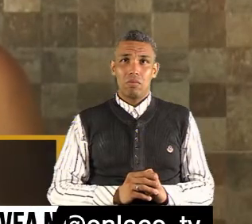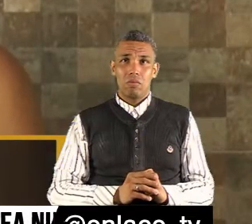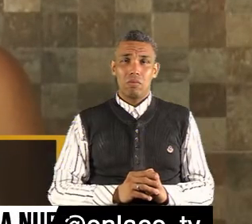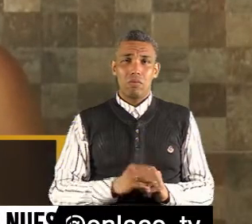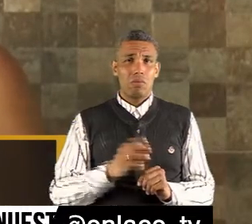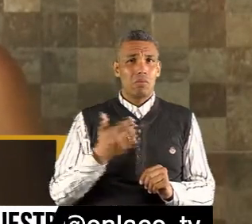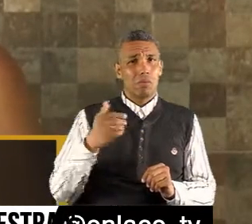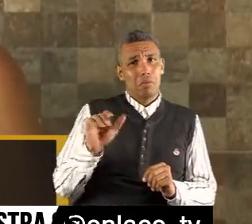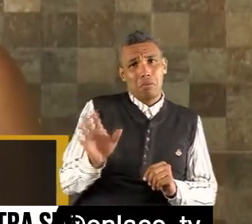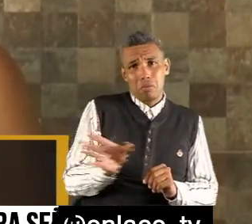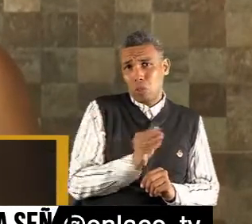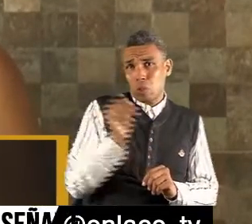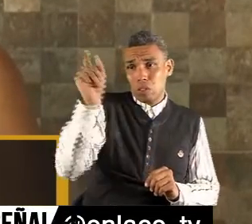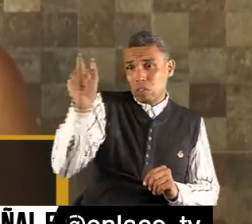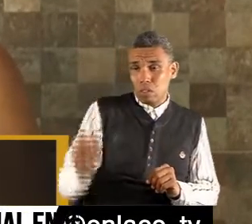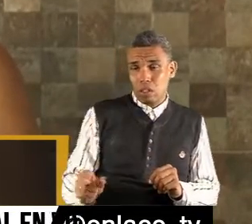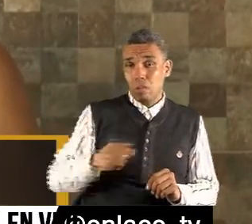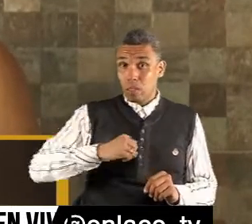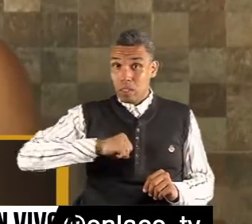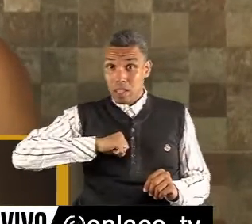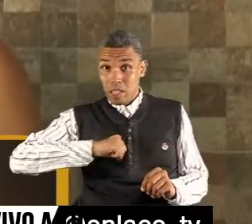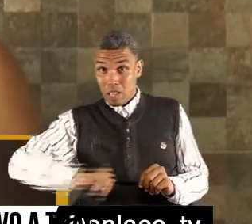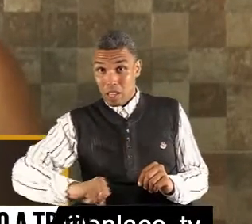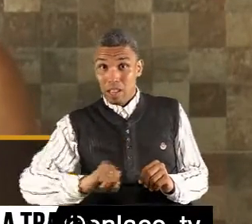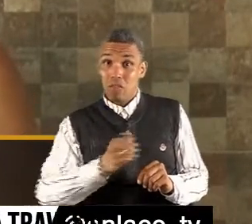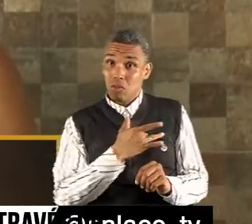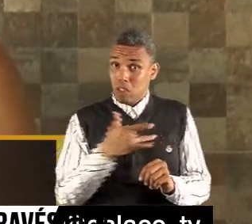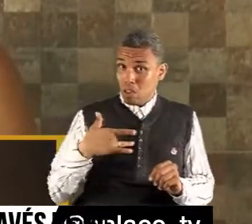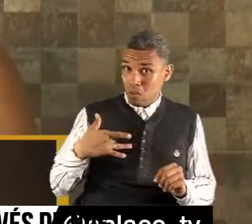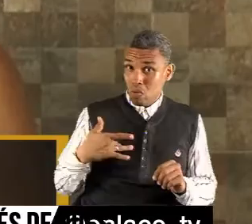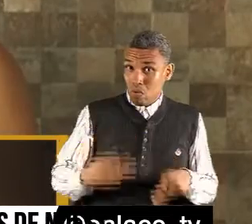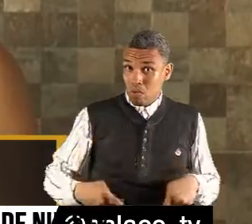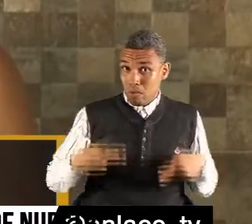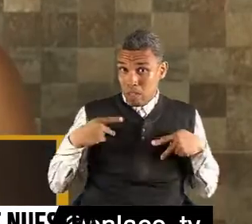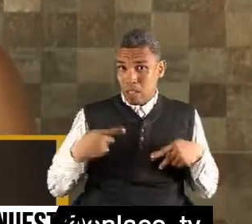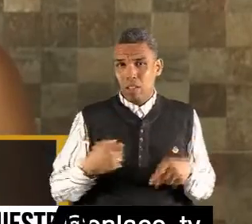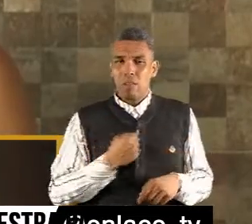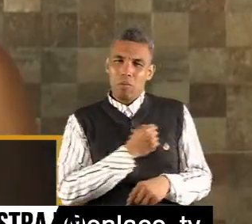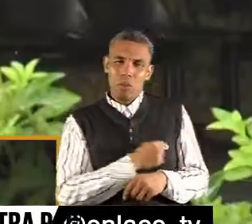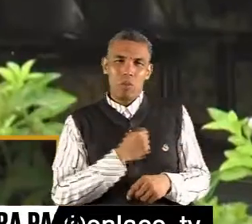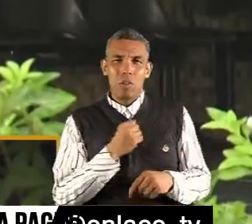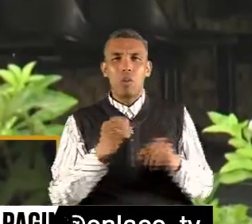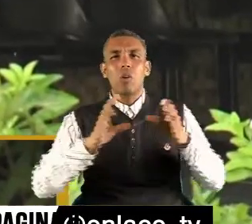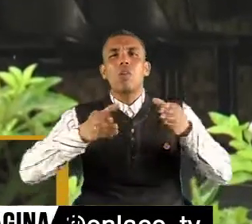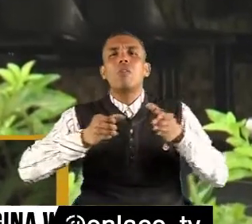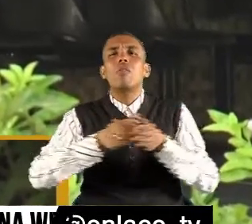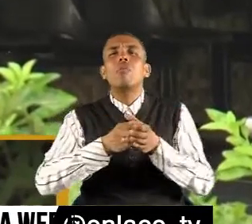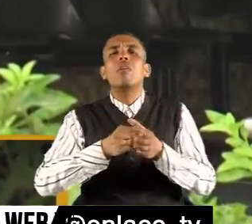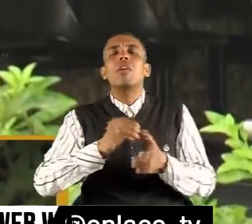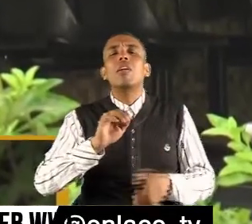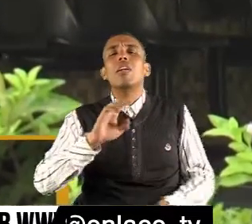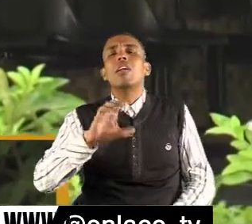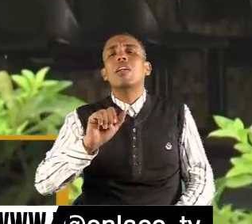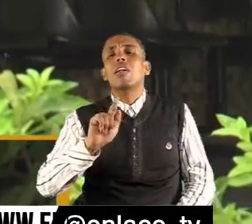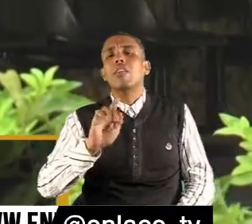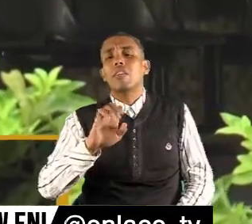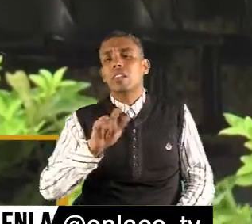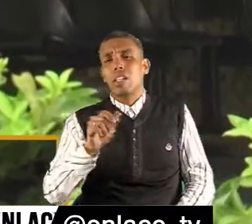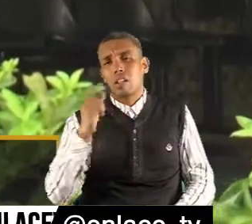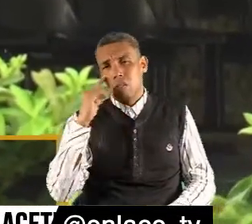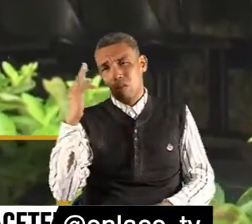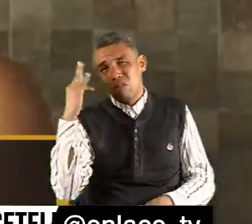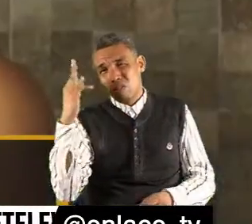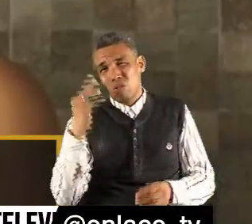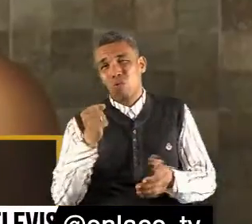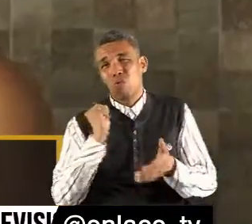derecho a la vida y a la salud. Entonces, señor representante de Café Salud, por favor. Tutelas y desacatos no han valido para que se ordene